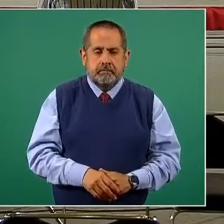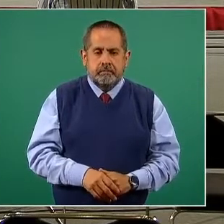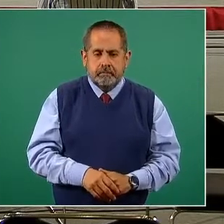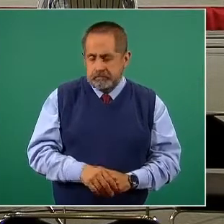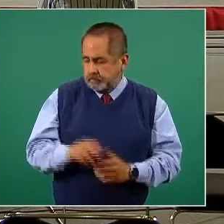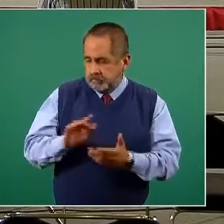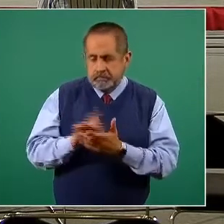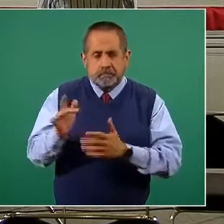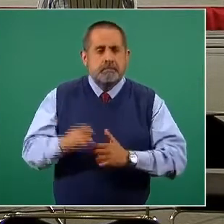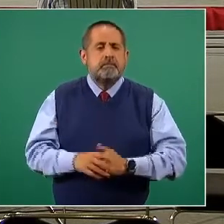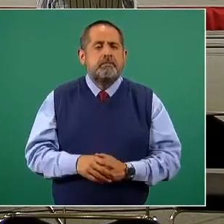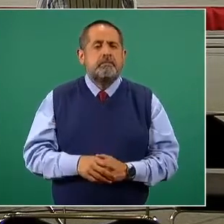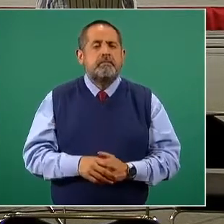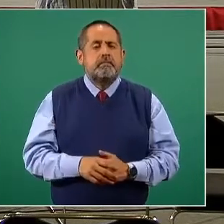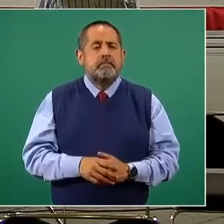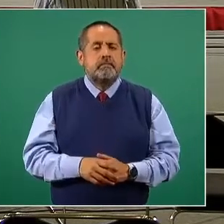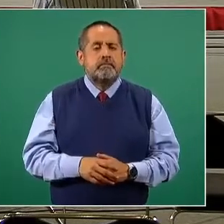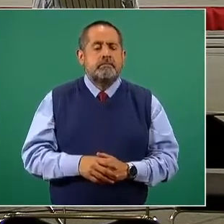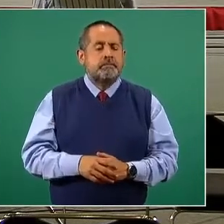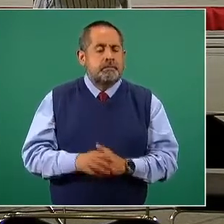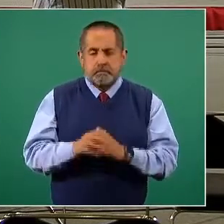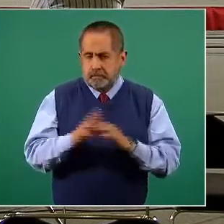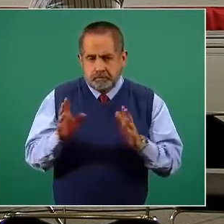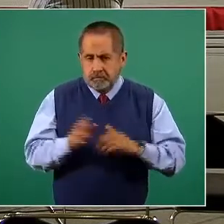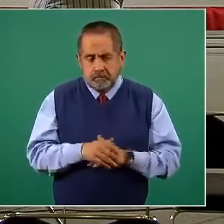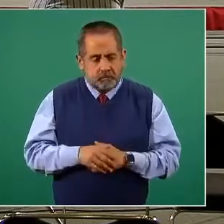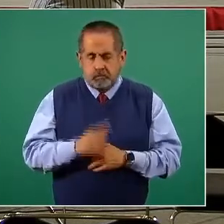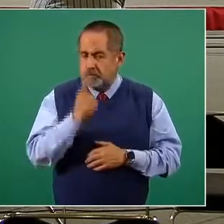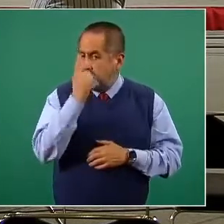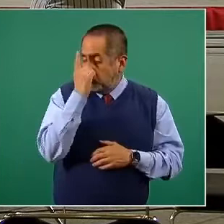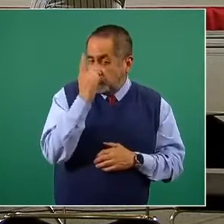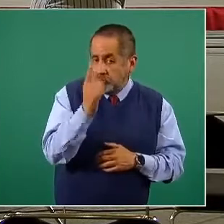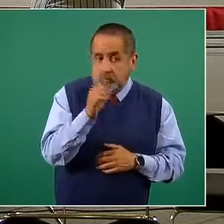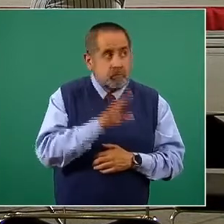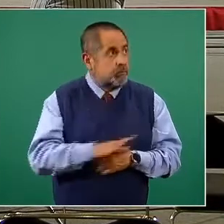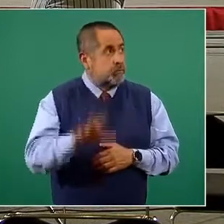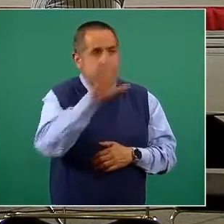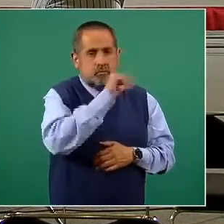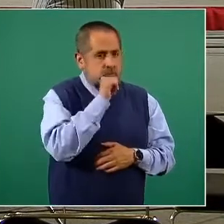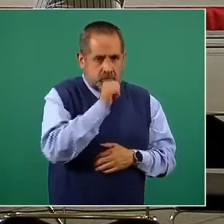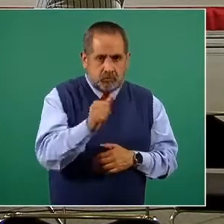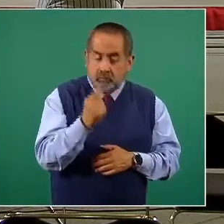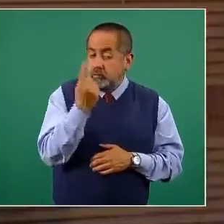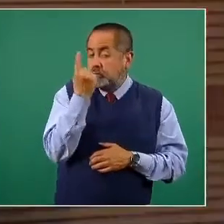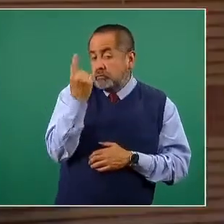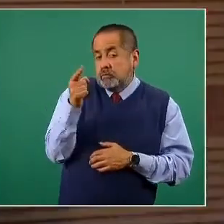Muchas gracias. Y bueno, en el única entidad donde se ha hecho la